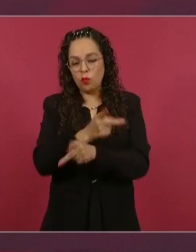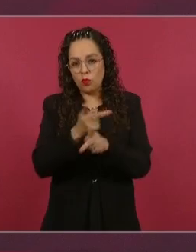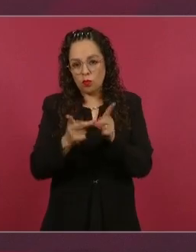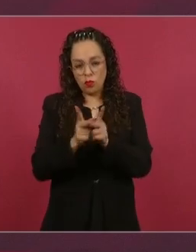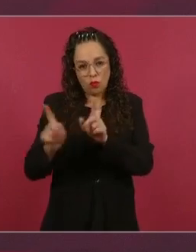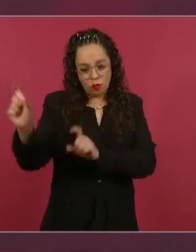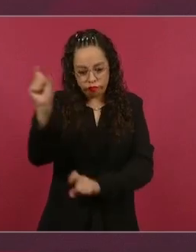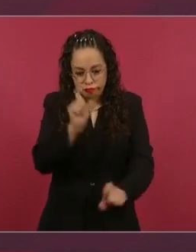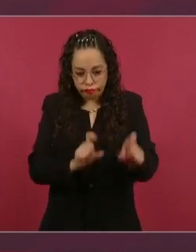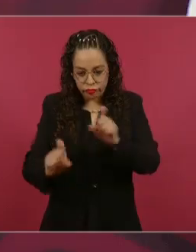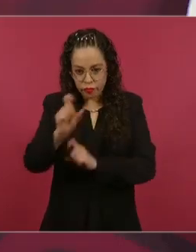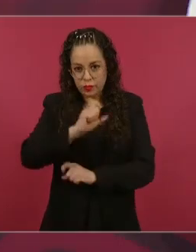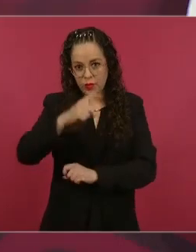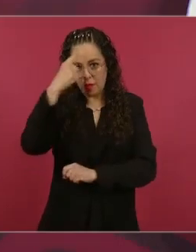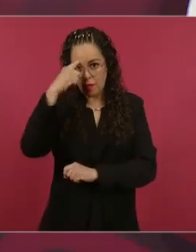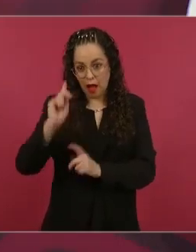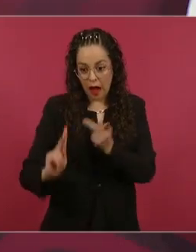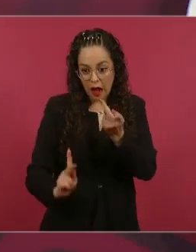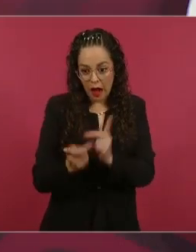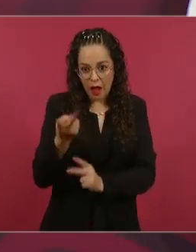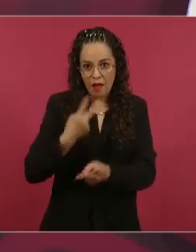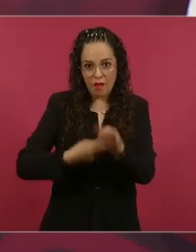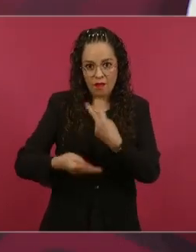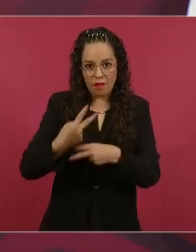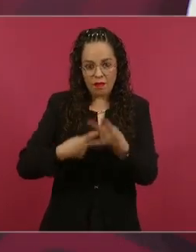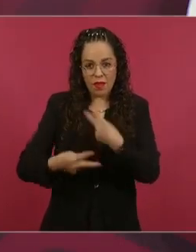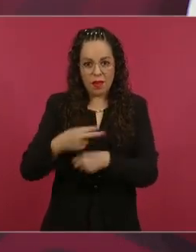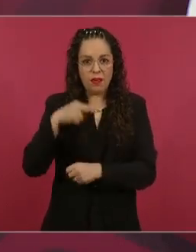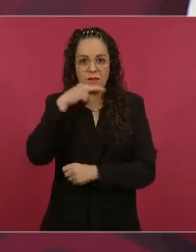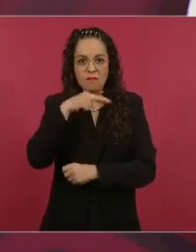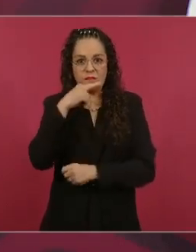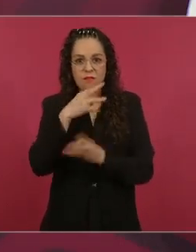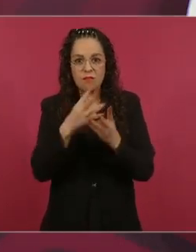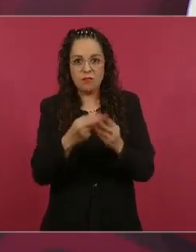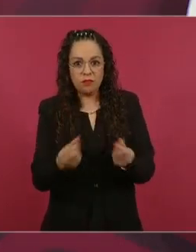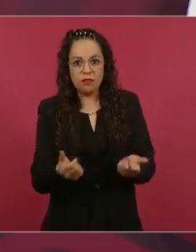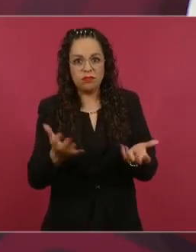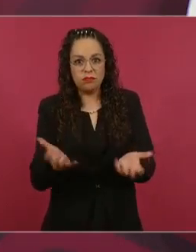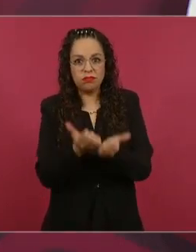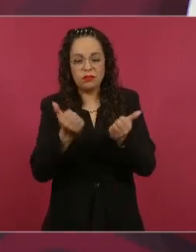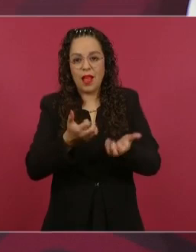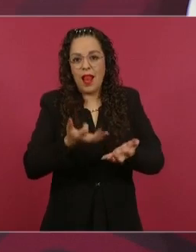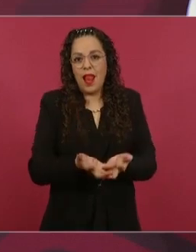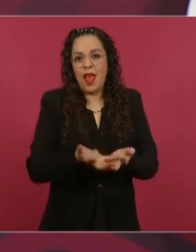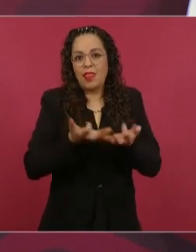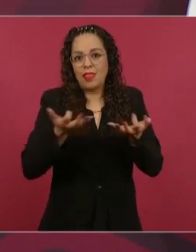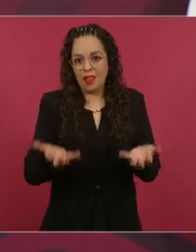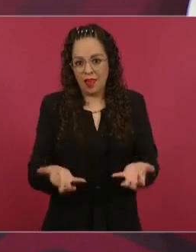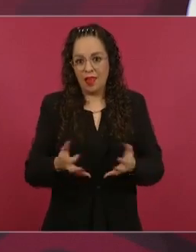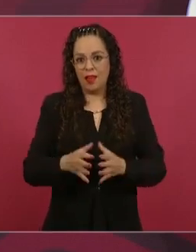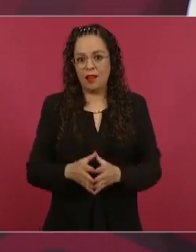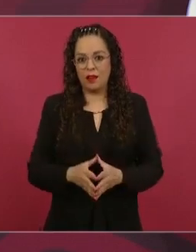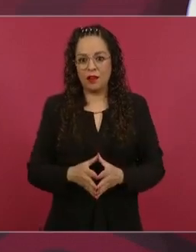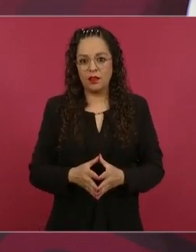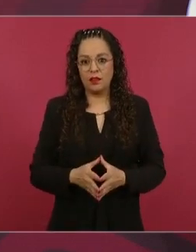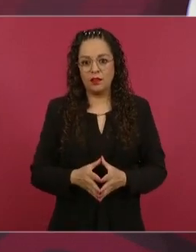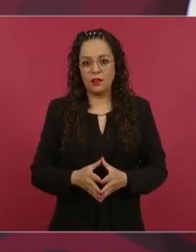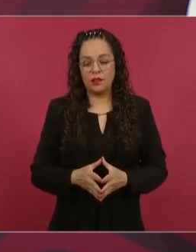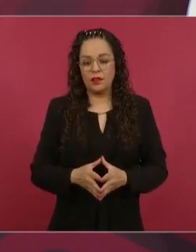manera gratuita y hay vigilancia. Lo que dices en la autopista es que esa